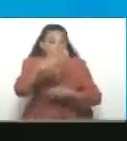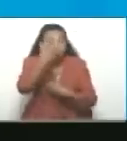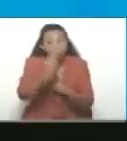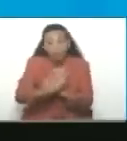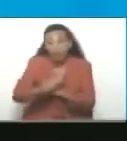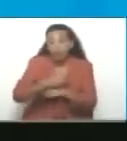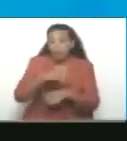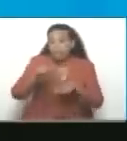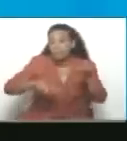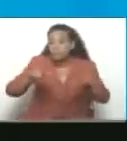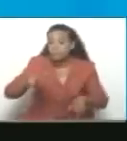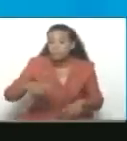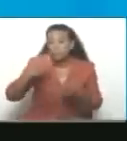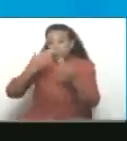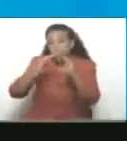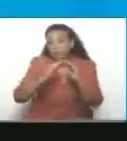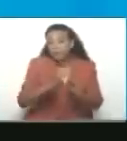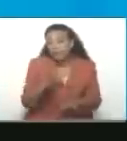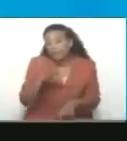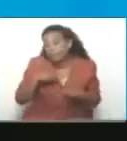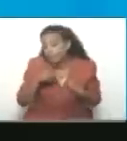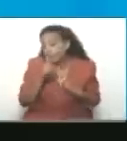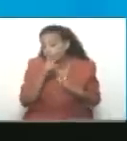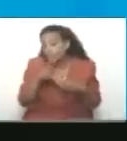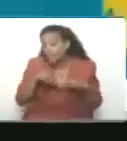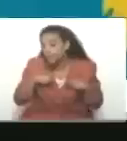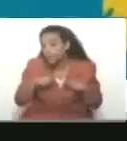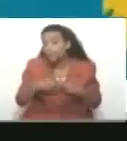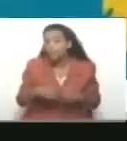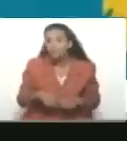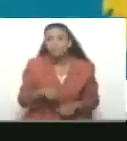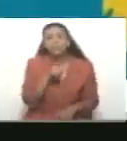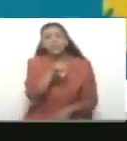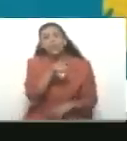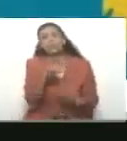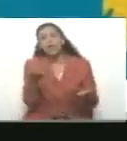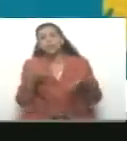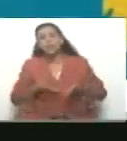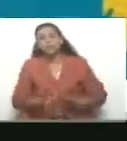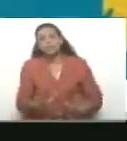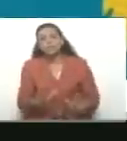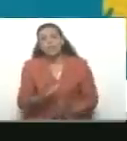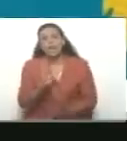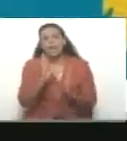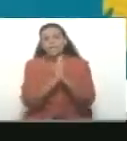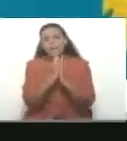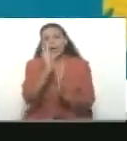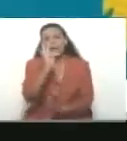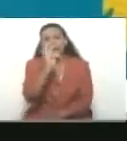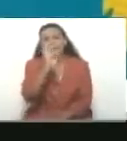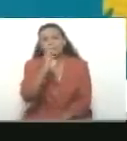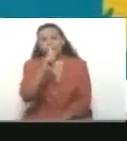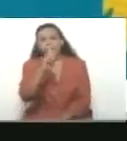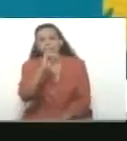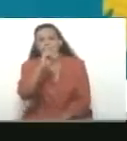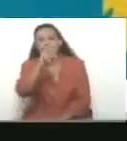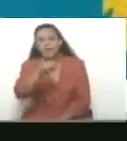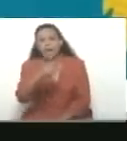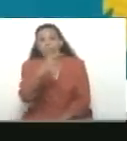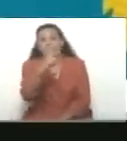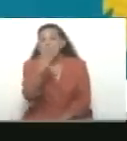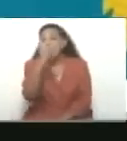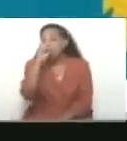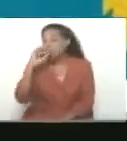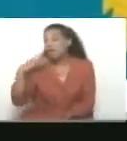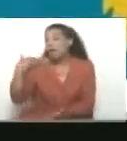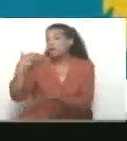nuestra gente tú naciste en San y nos conocemos Hace 4